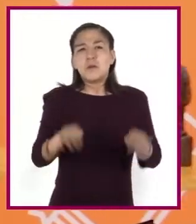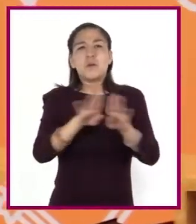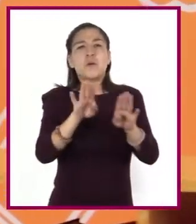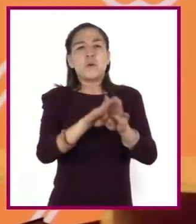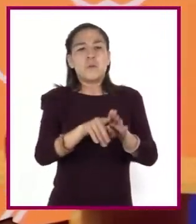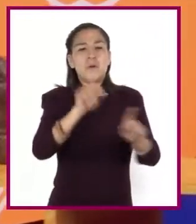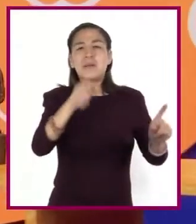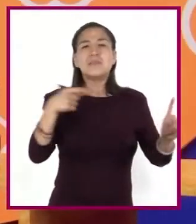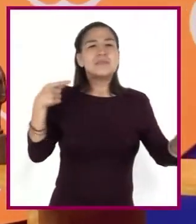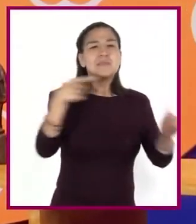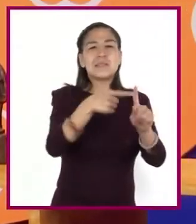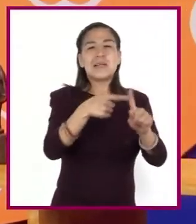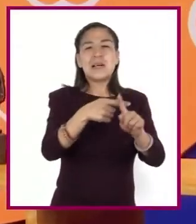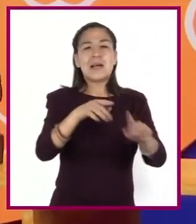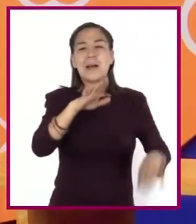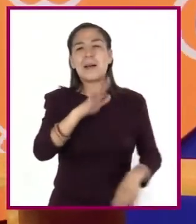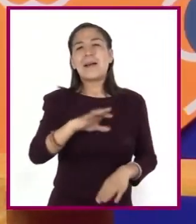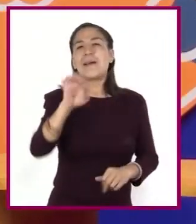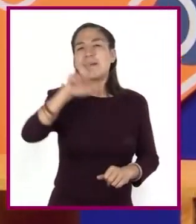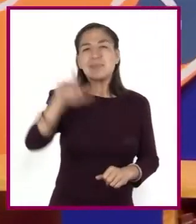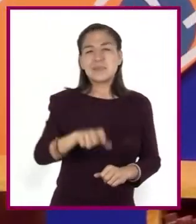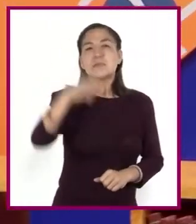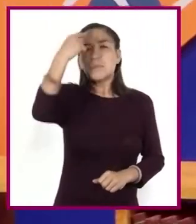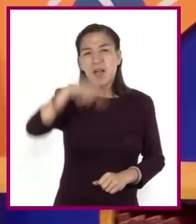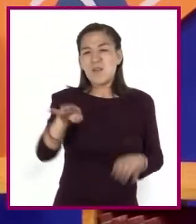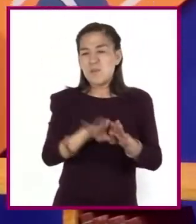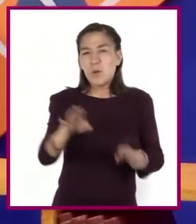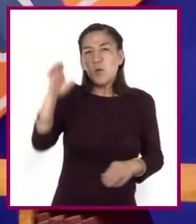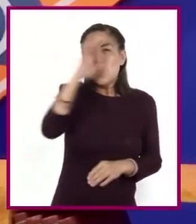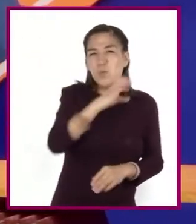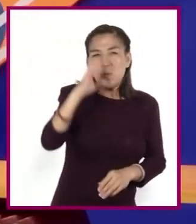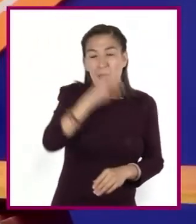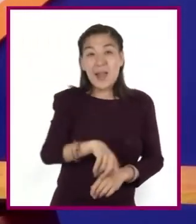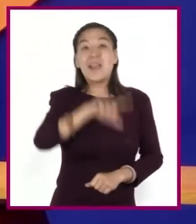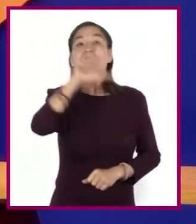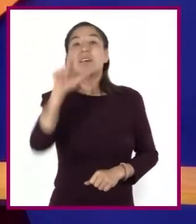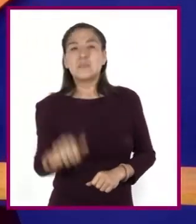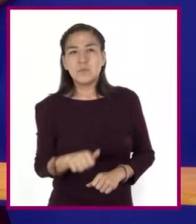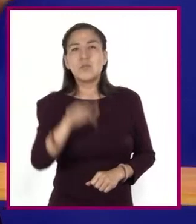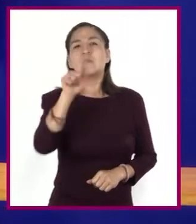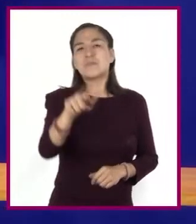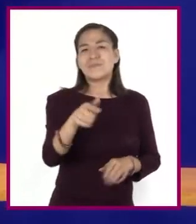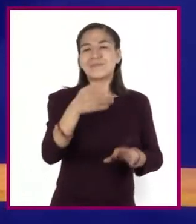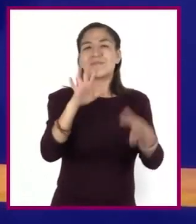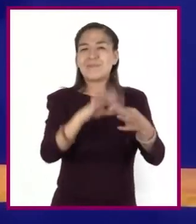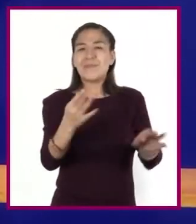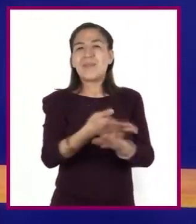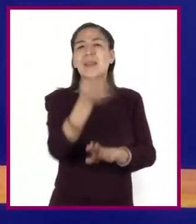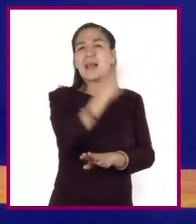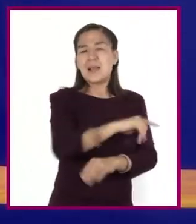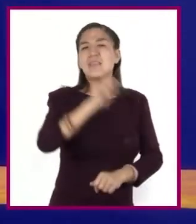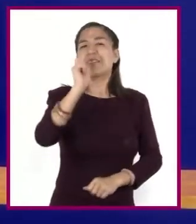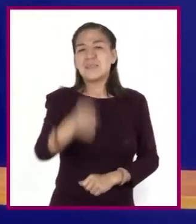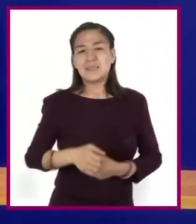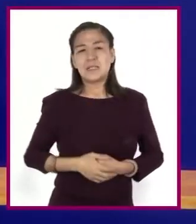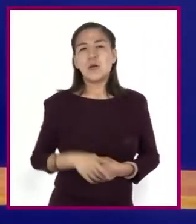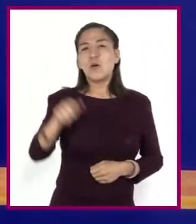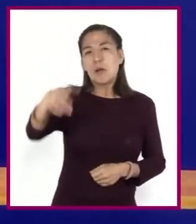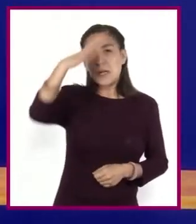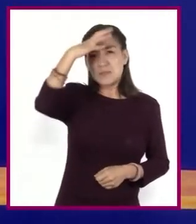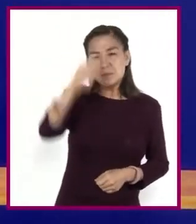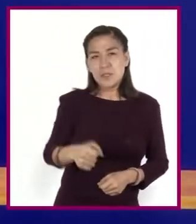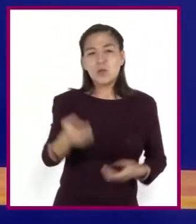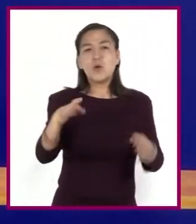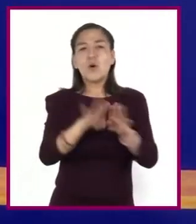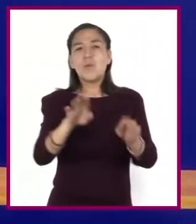propósito extra que es el de crear curiosidad. Después de lo anterior, podemos decir que los aspectos de